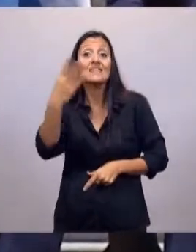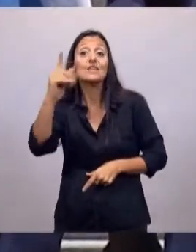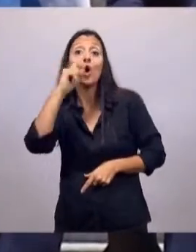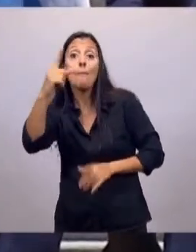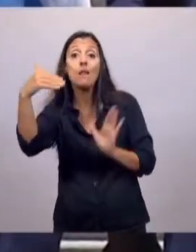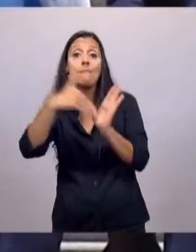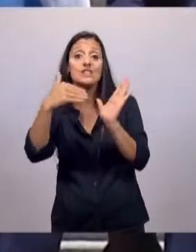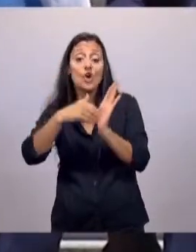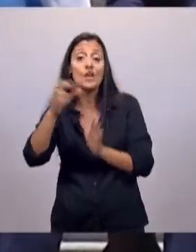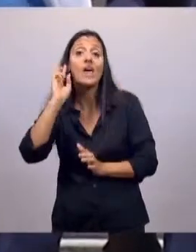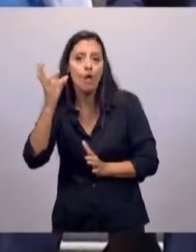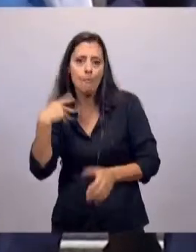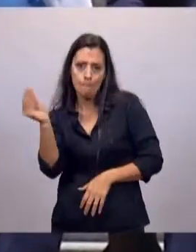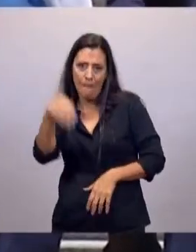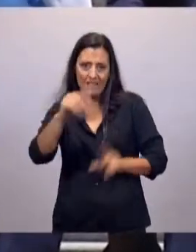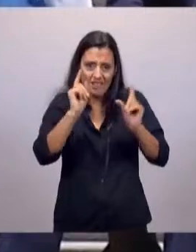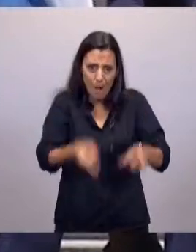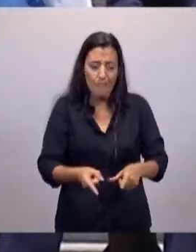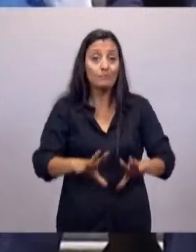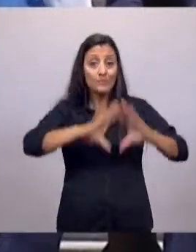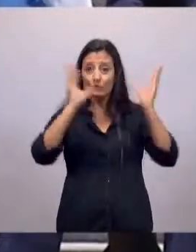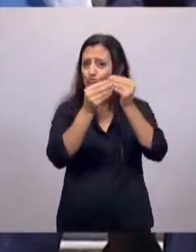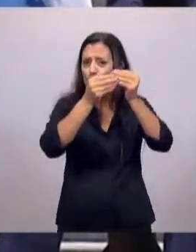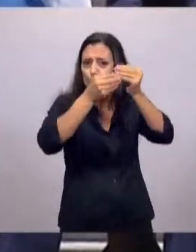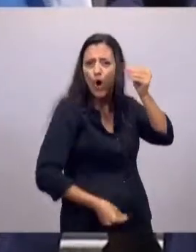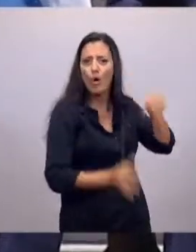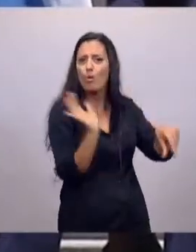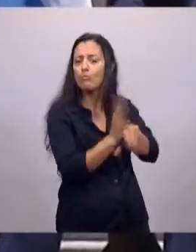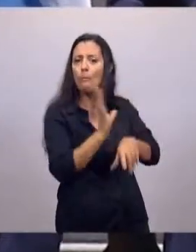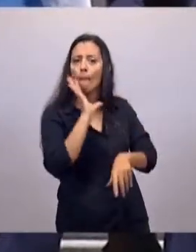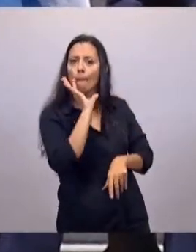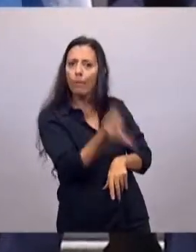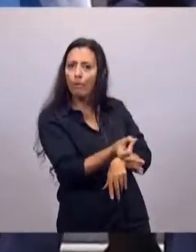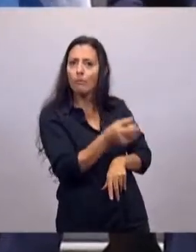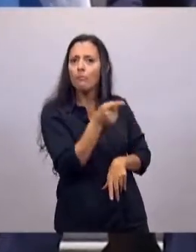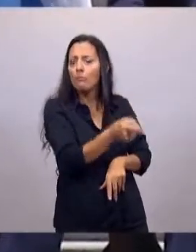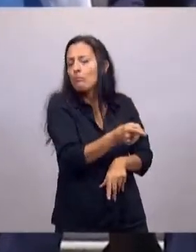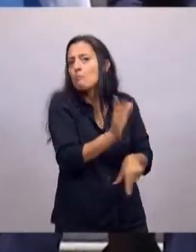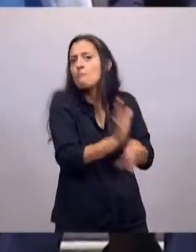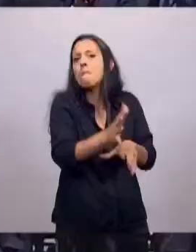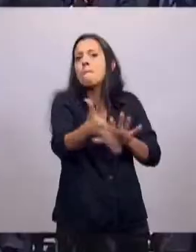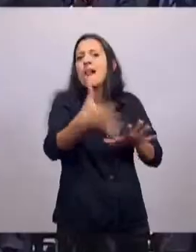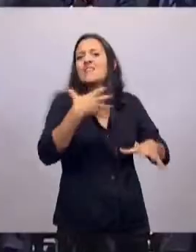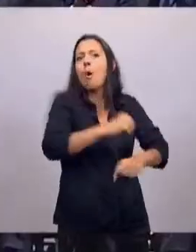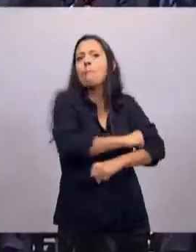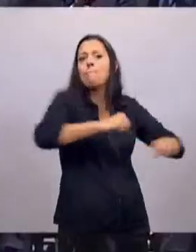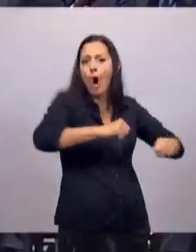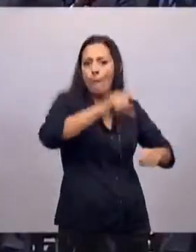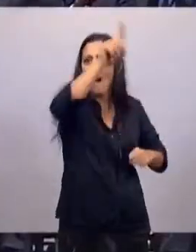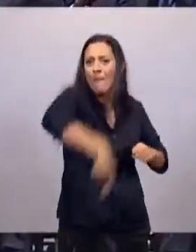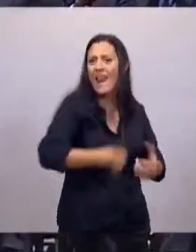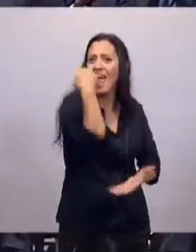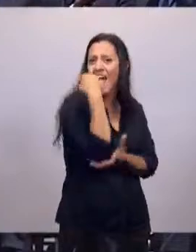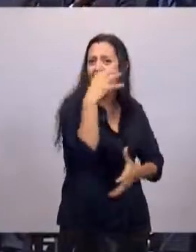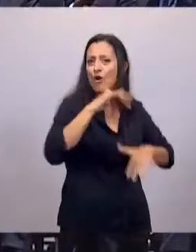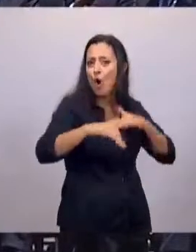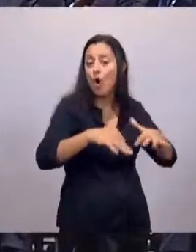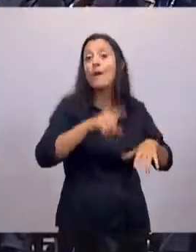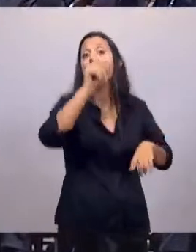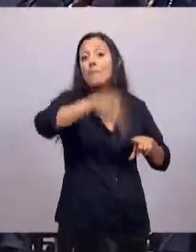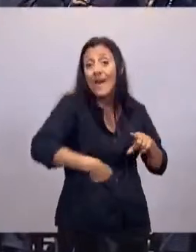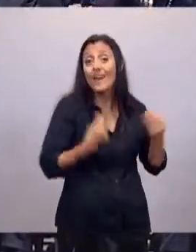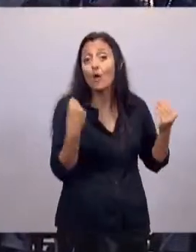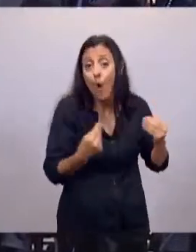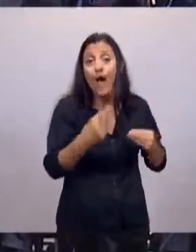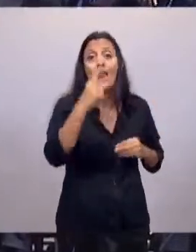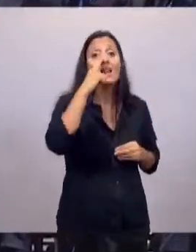de dólares adicionales. Esto es, la bomba en términos de deuda asciende a 100.000